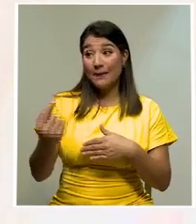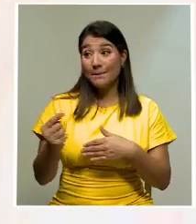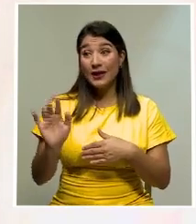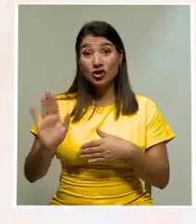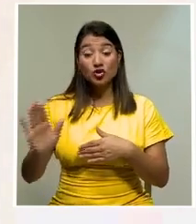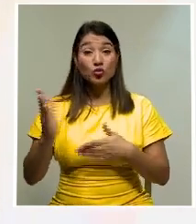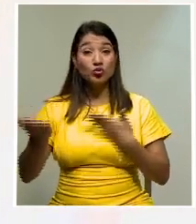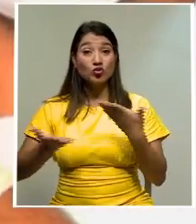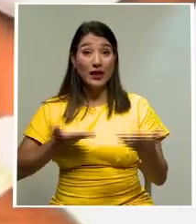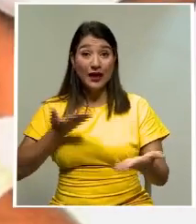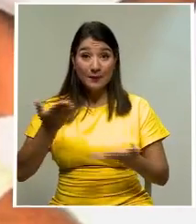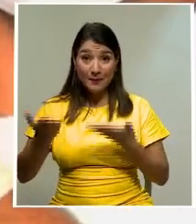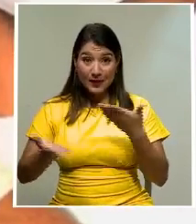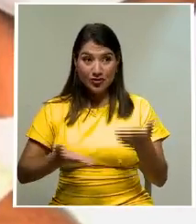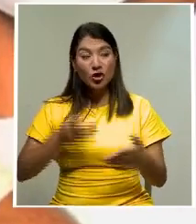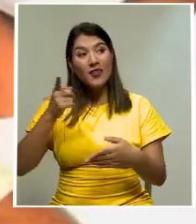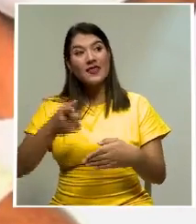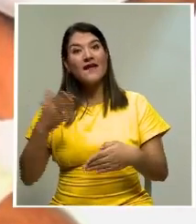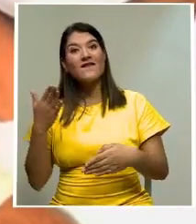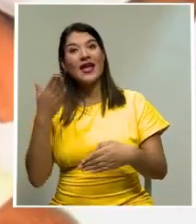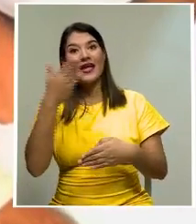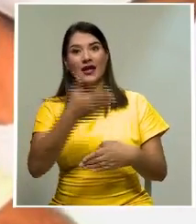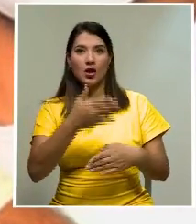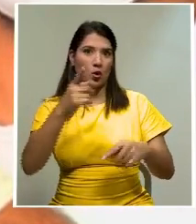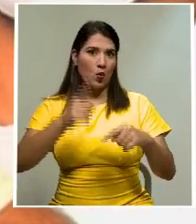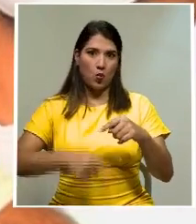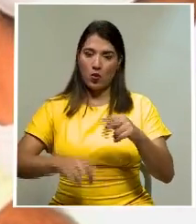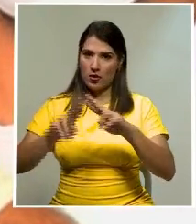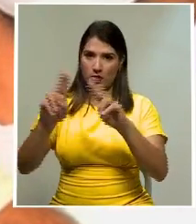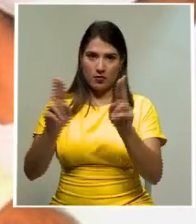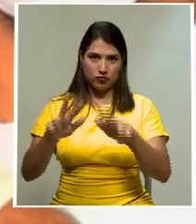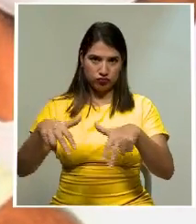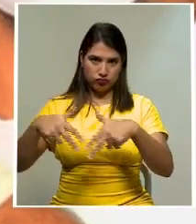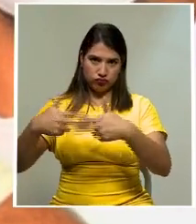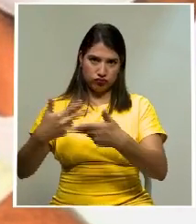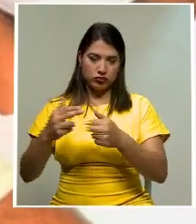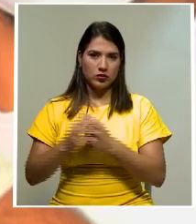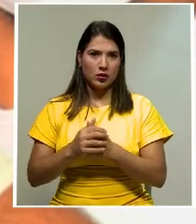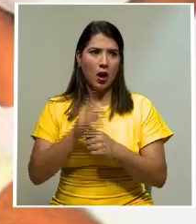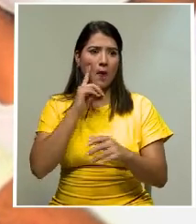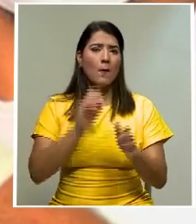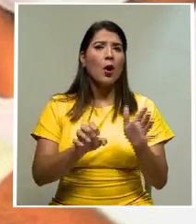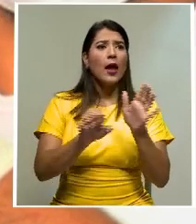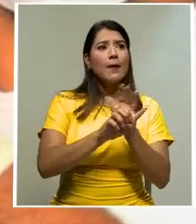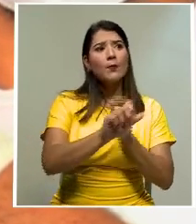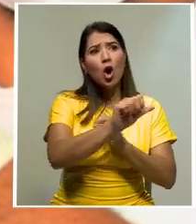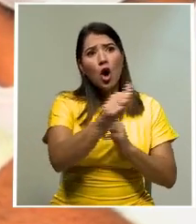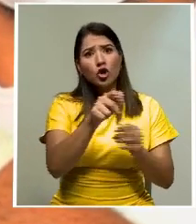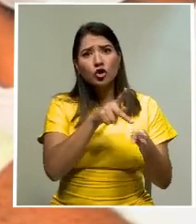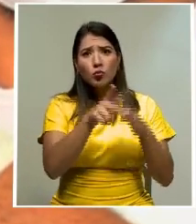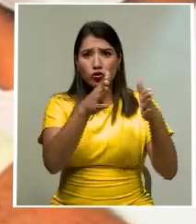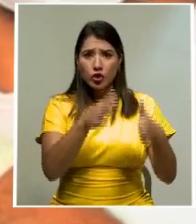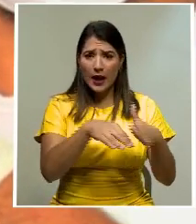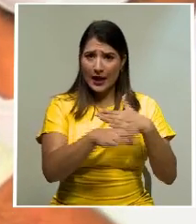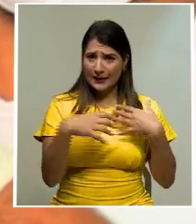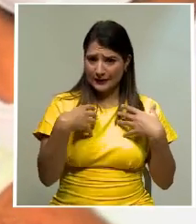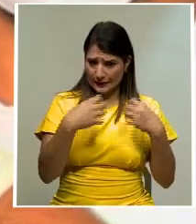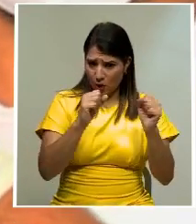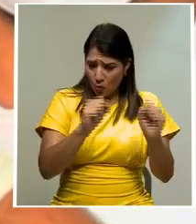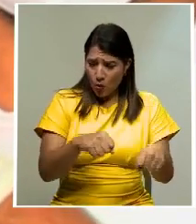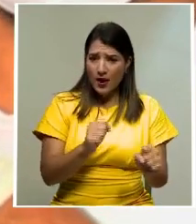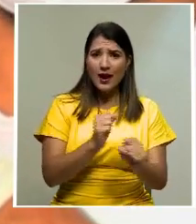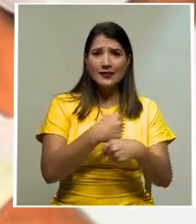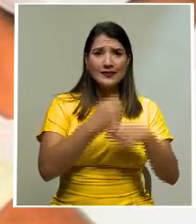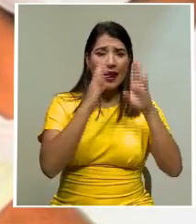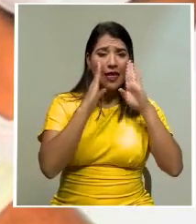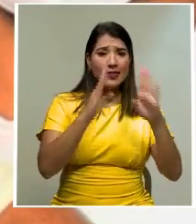servicios deba ser de manera presencial y no virtual, como si es una posibilidad en algunas otras profesiones que incluso ya han sido